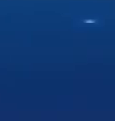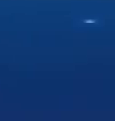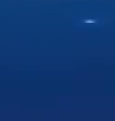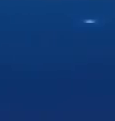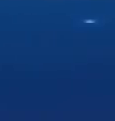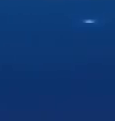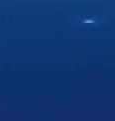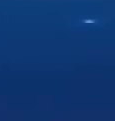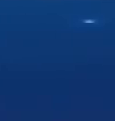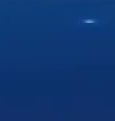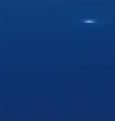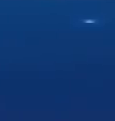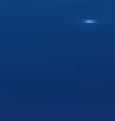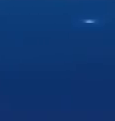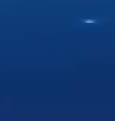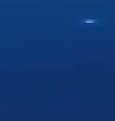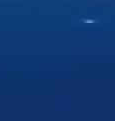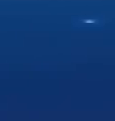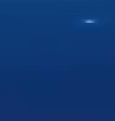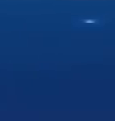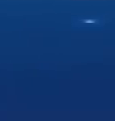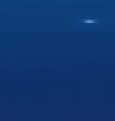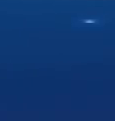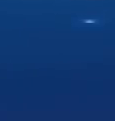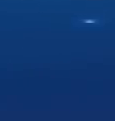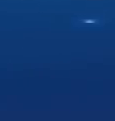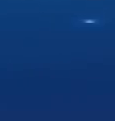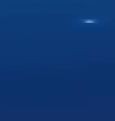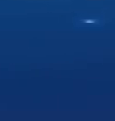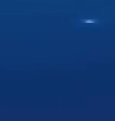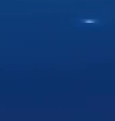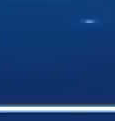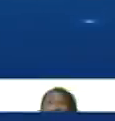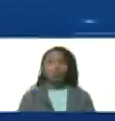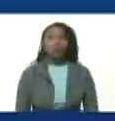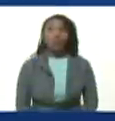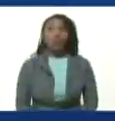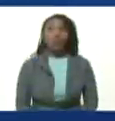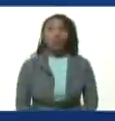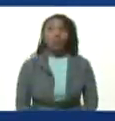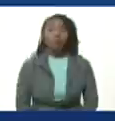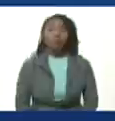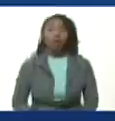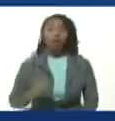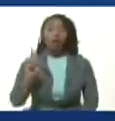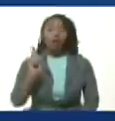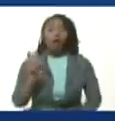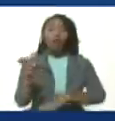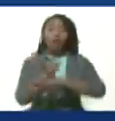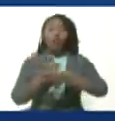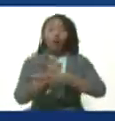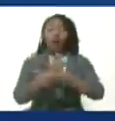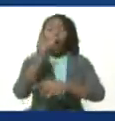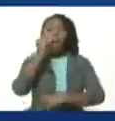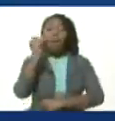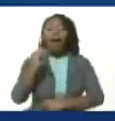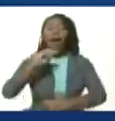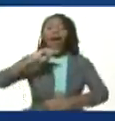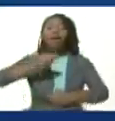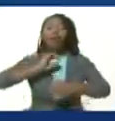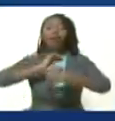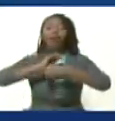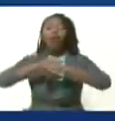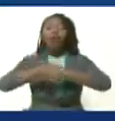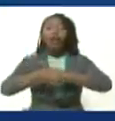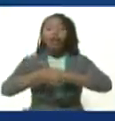importante, bueno, tener lo que veo que es una empresa gigante. Aquí tenemos al gobernador, doctor Héctor